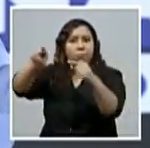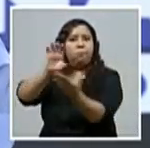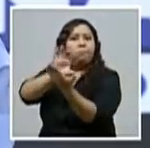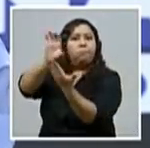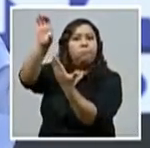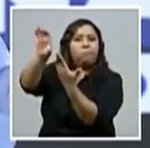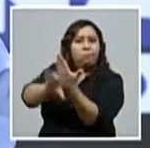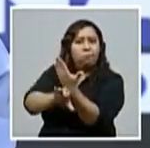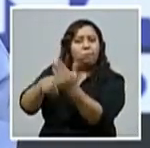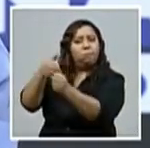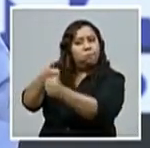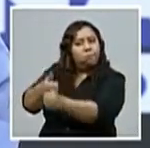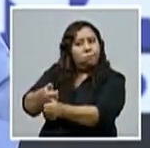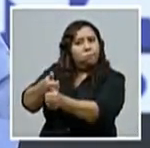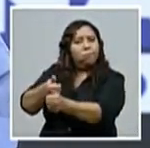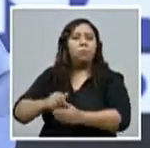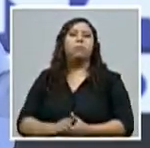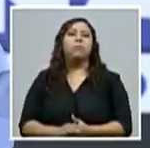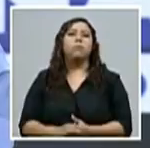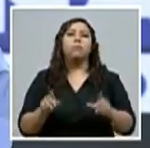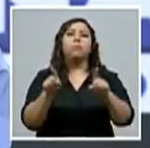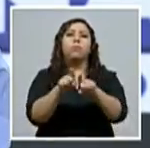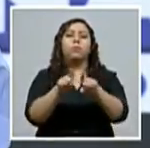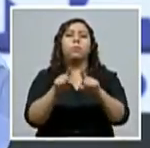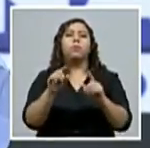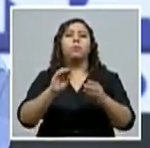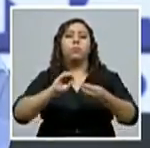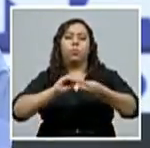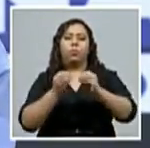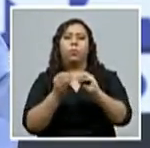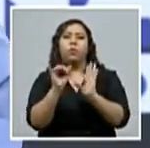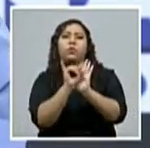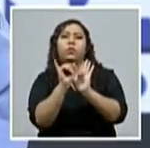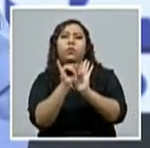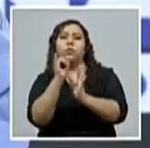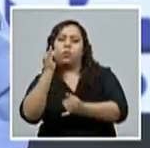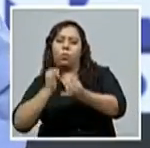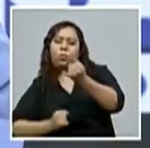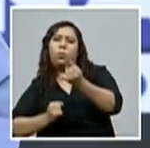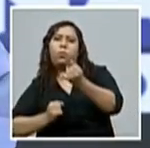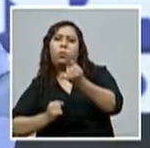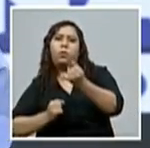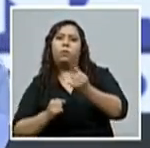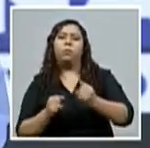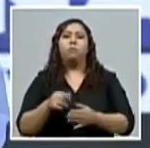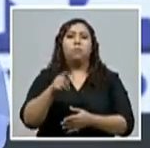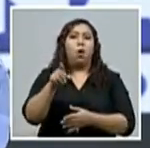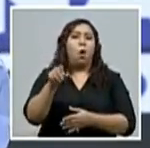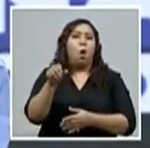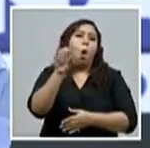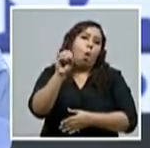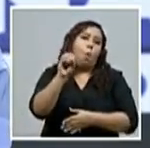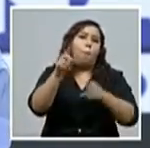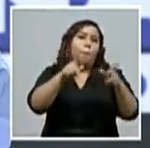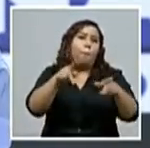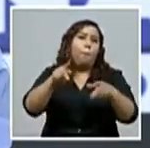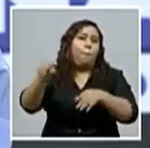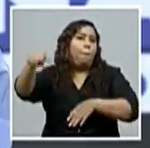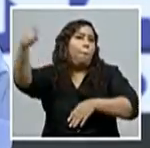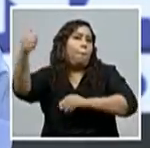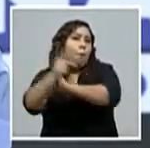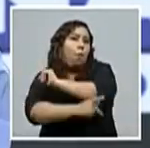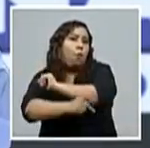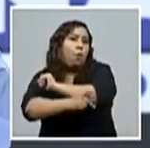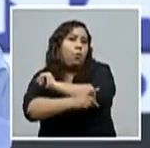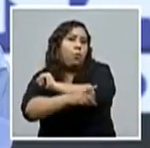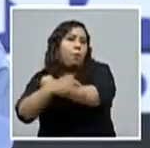Así como por el último dígito de su cédula de identidad, pasaporte o carnet de residente a extranjero, con los horarios de 6